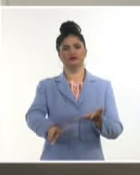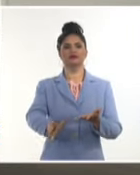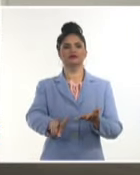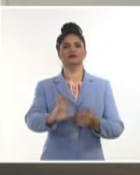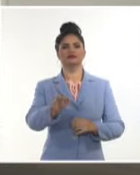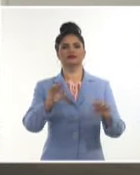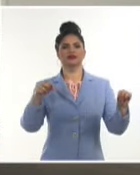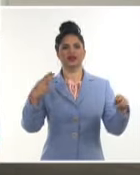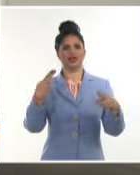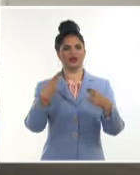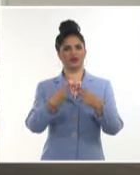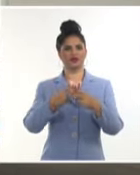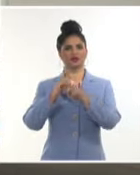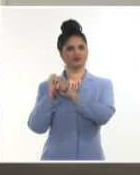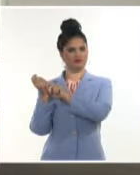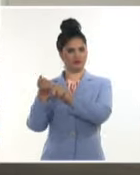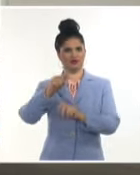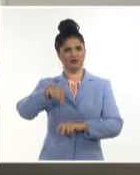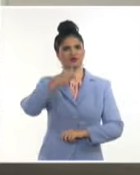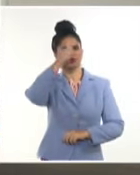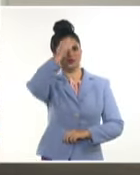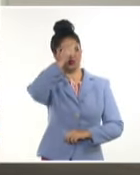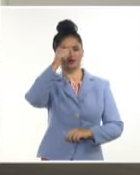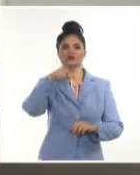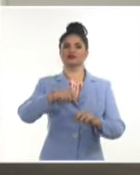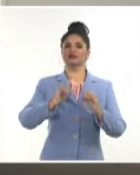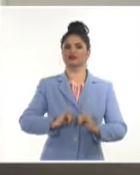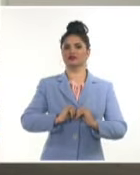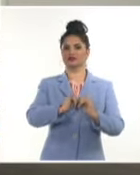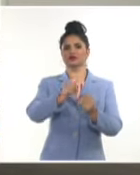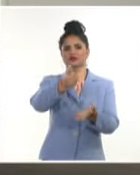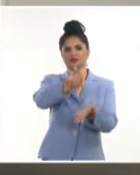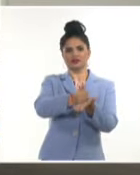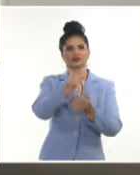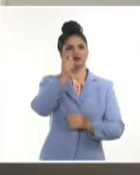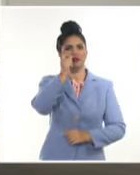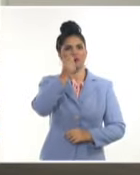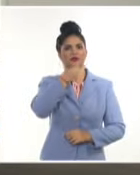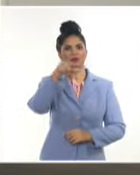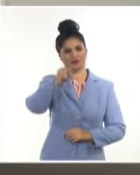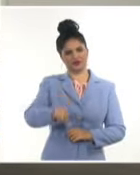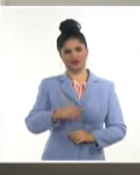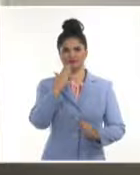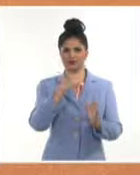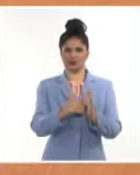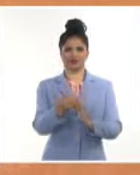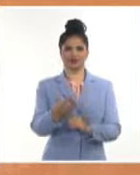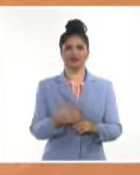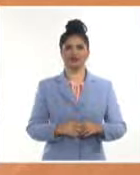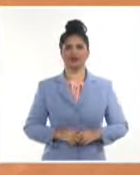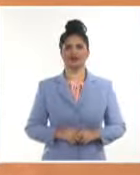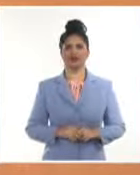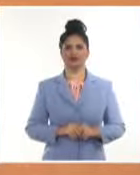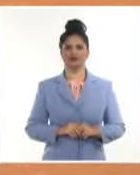las Estrellas desde el próximo domingo. Más detalles desde la sede con nuestro colega Pavel Otero. Adelante, Pavel. Buenas tardes.